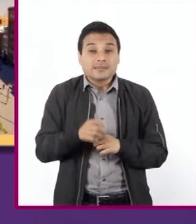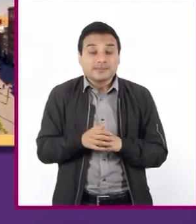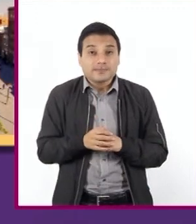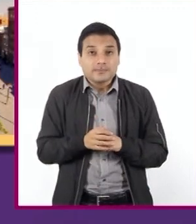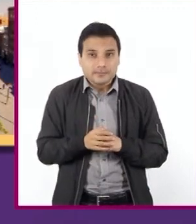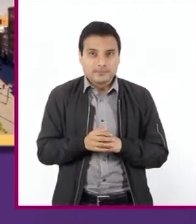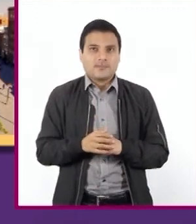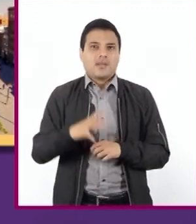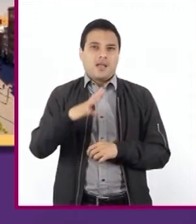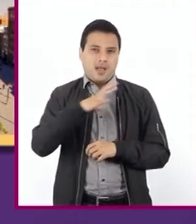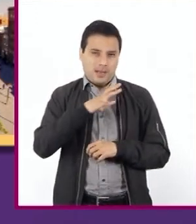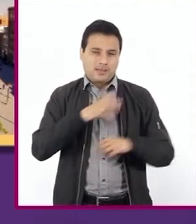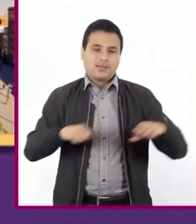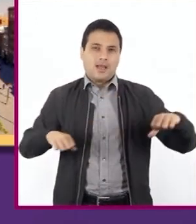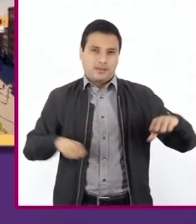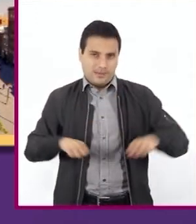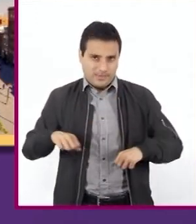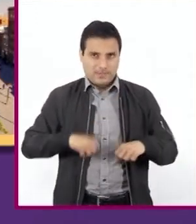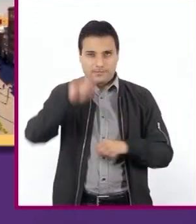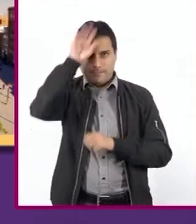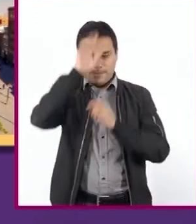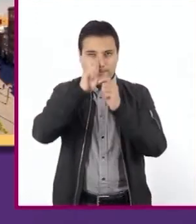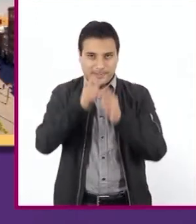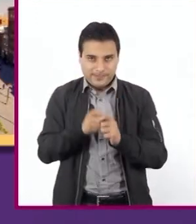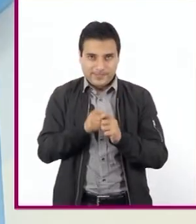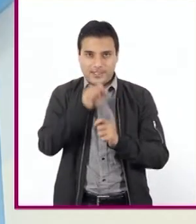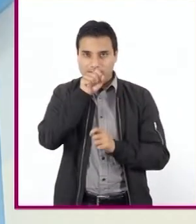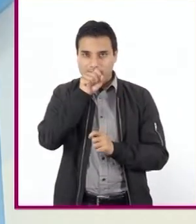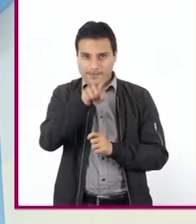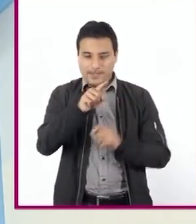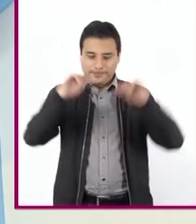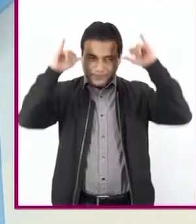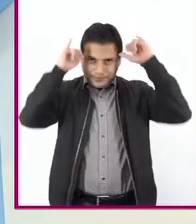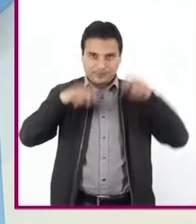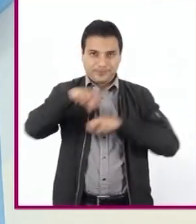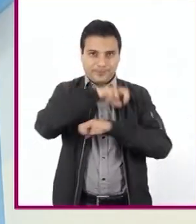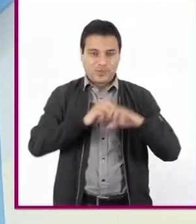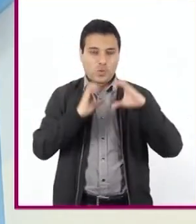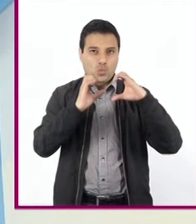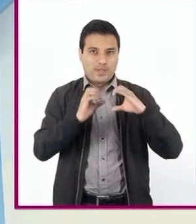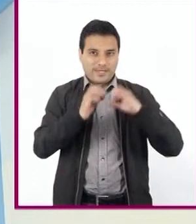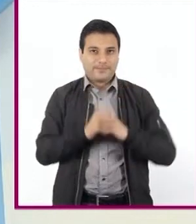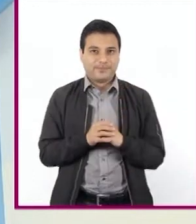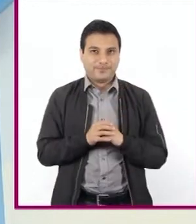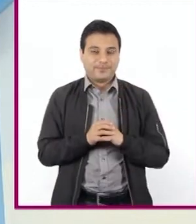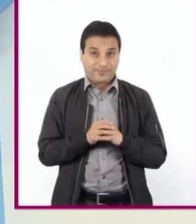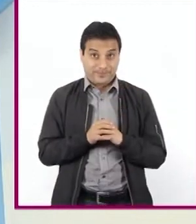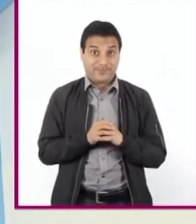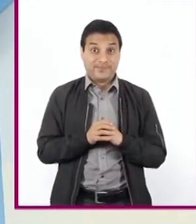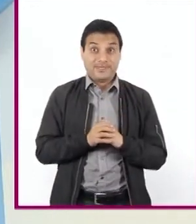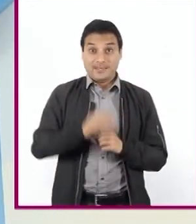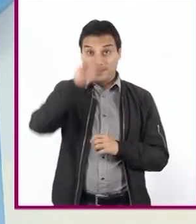de actividades mineras y ganaderas. Durante